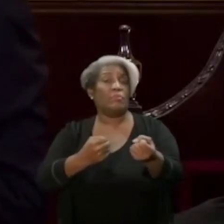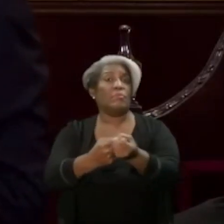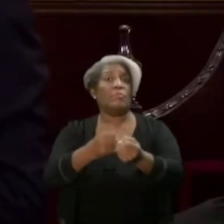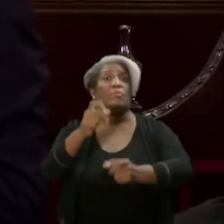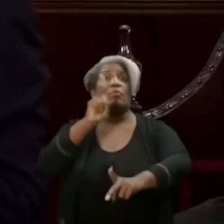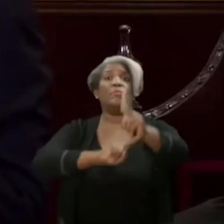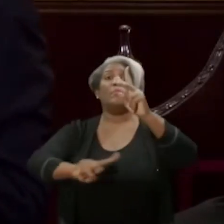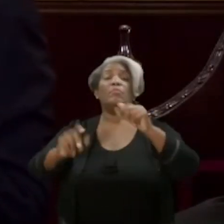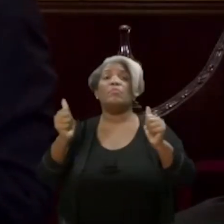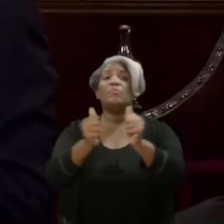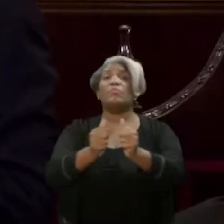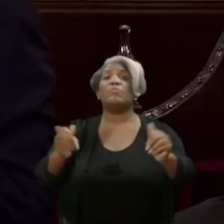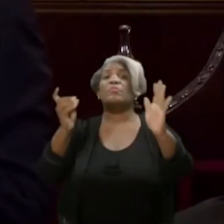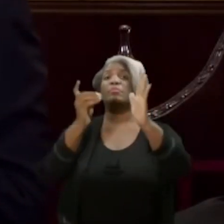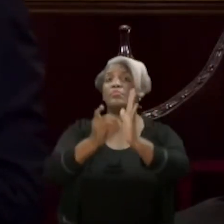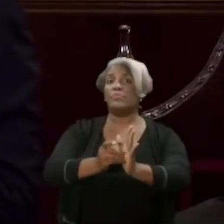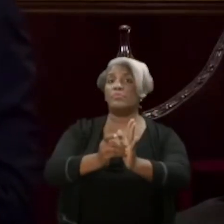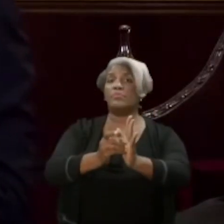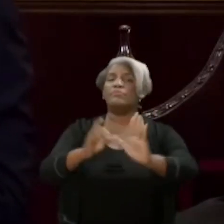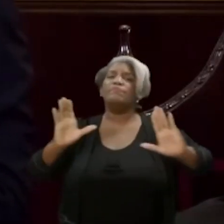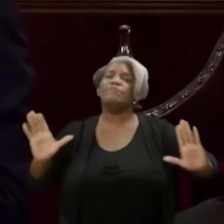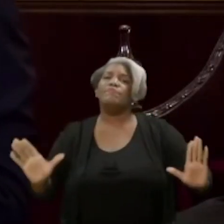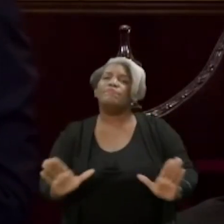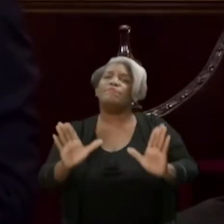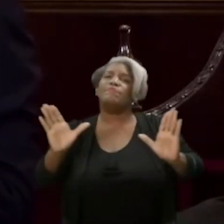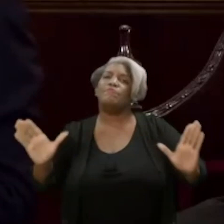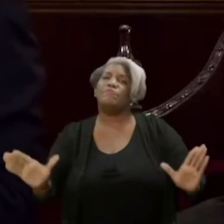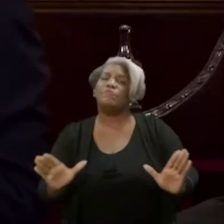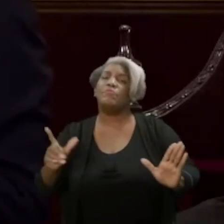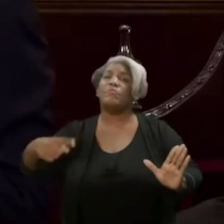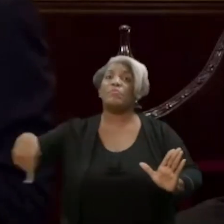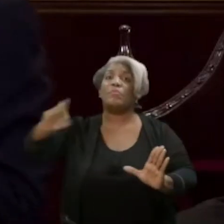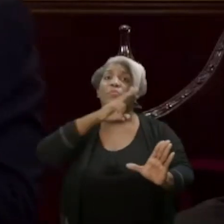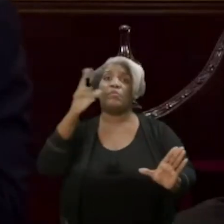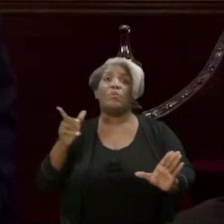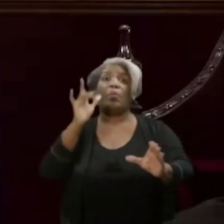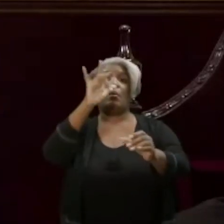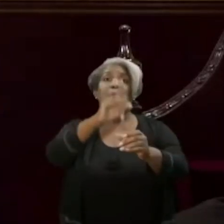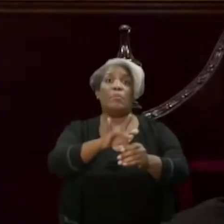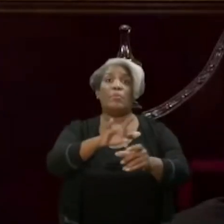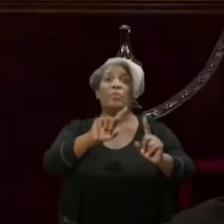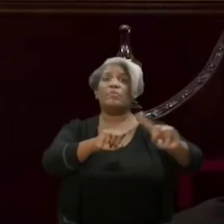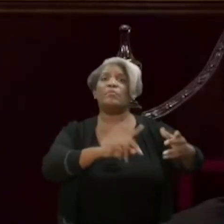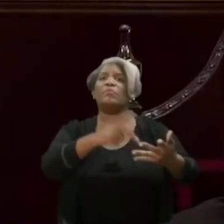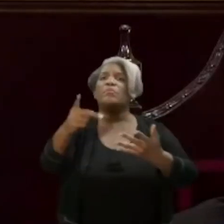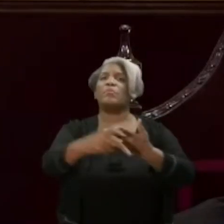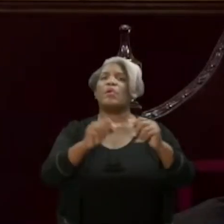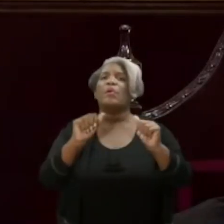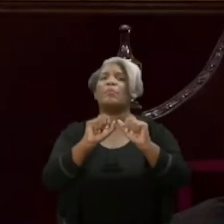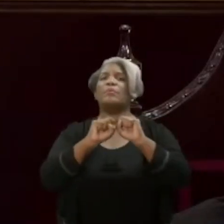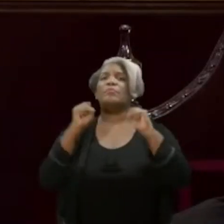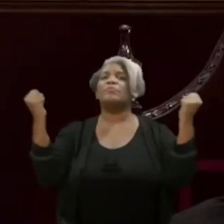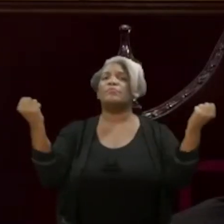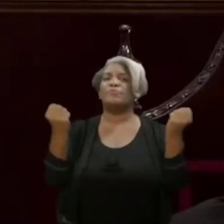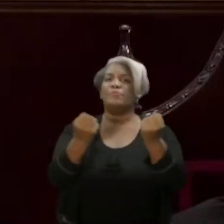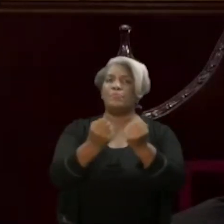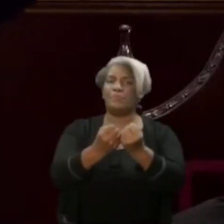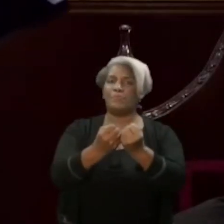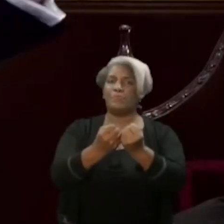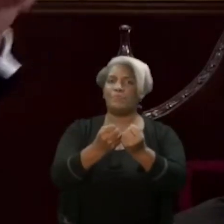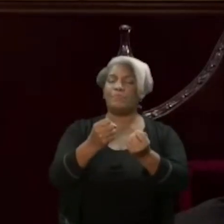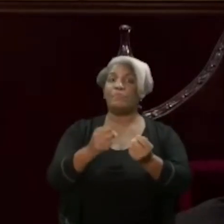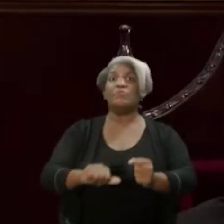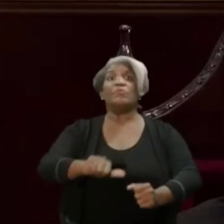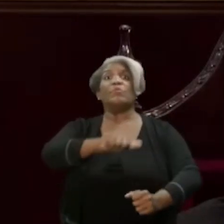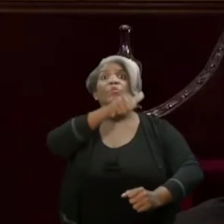discapacidad, impulsando además la adecuada participación de esta población en los programas sociales del Estado. Finalmente, entre